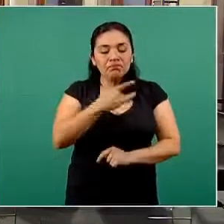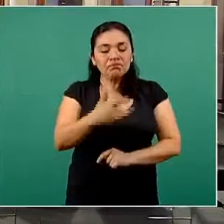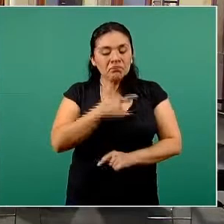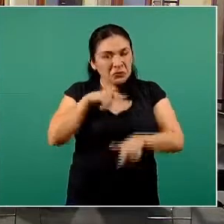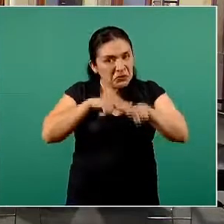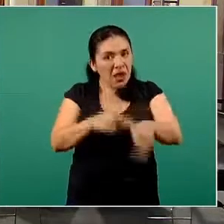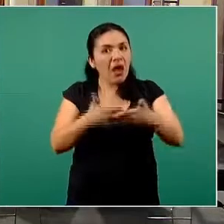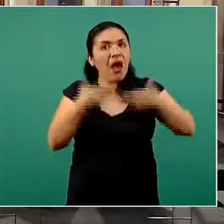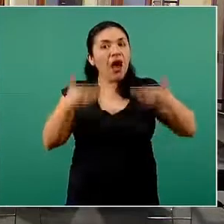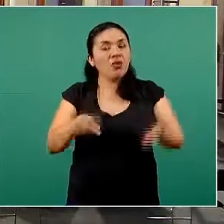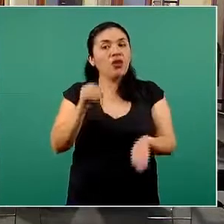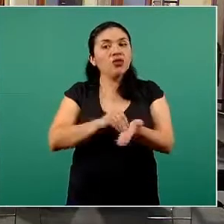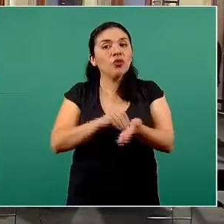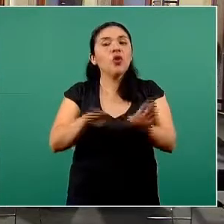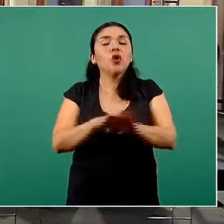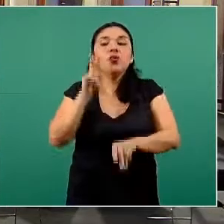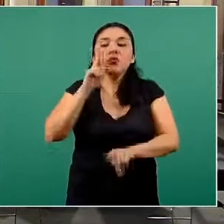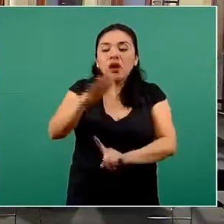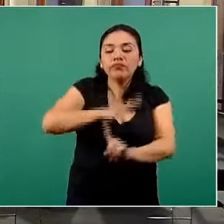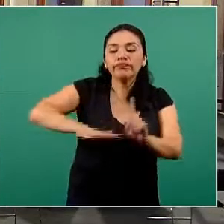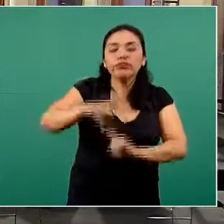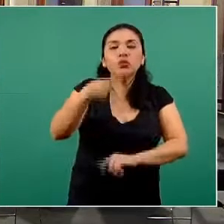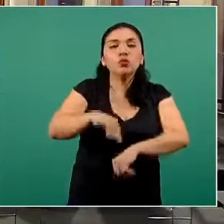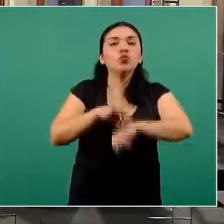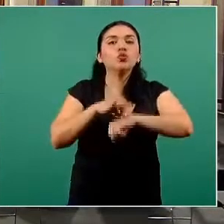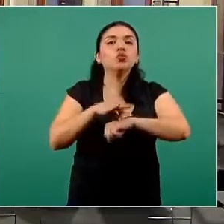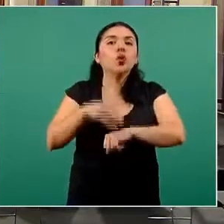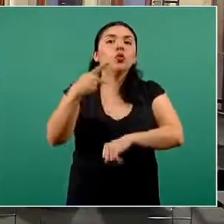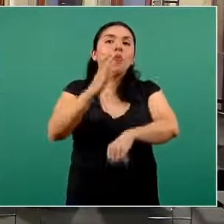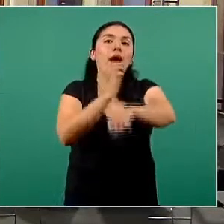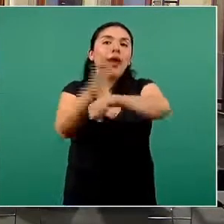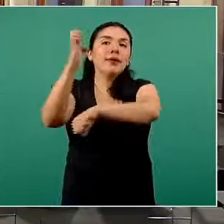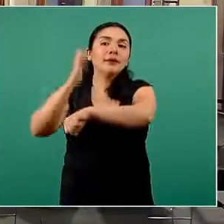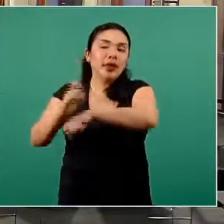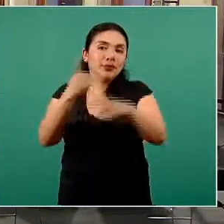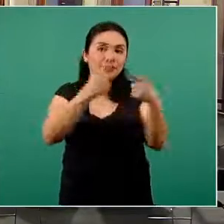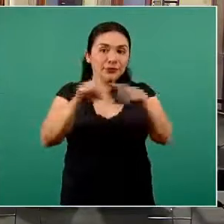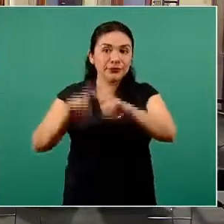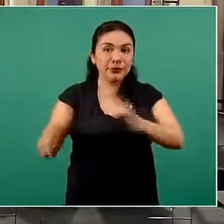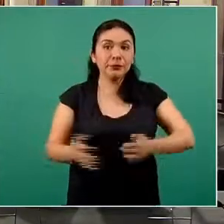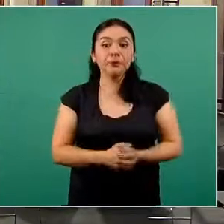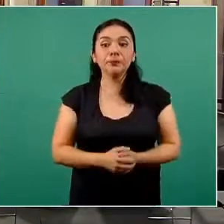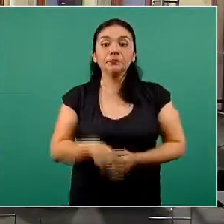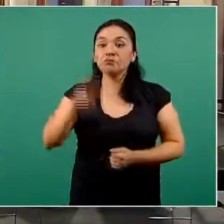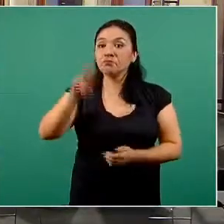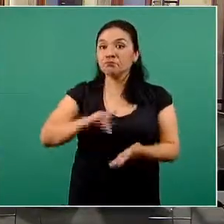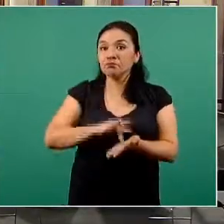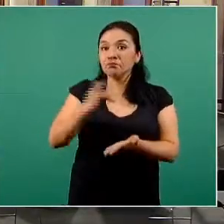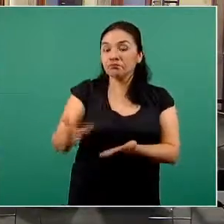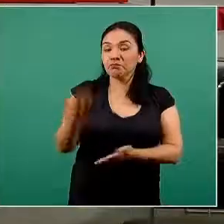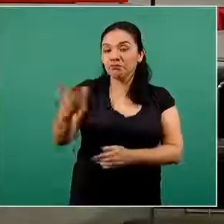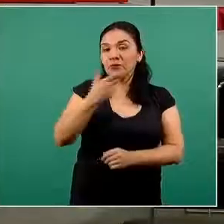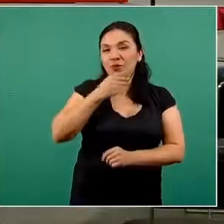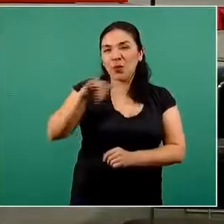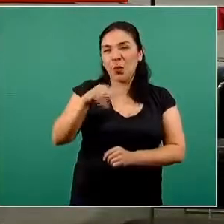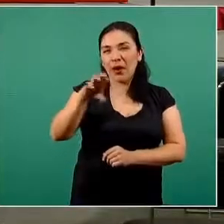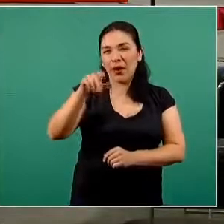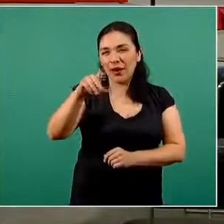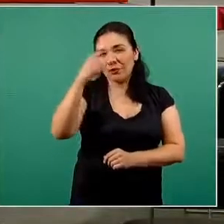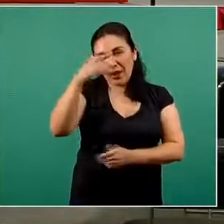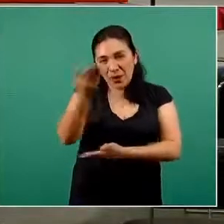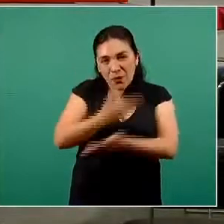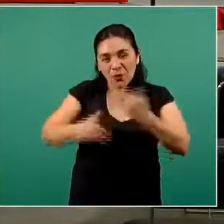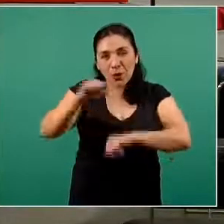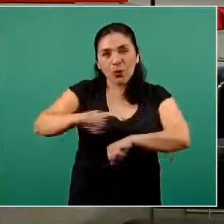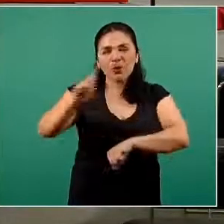teniendo a la realidad concreta que enfrentan en cada entidad federativa. Entonces, muchas gracias, Juan Carlos, por compartirnos